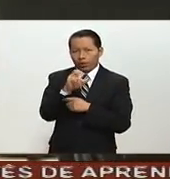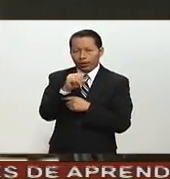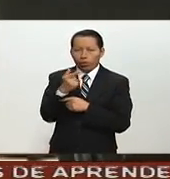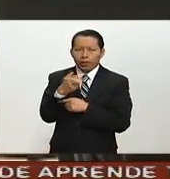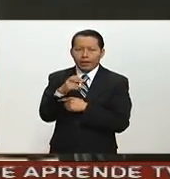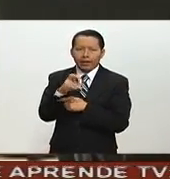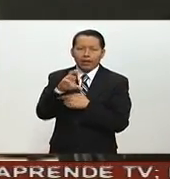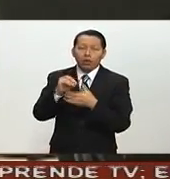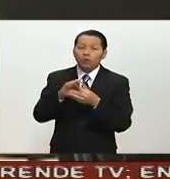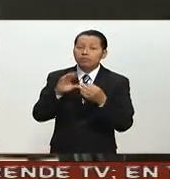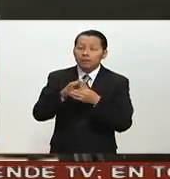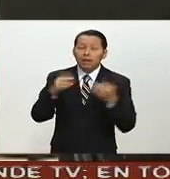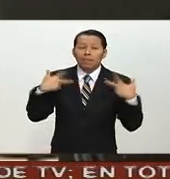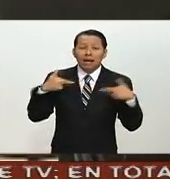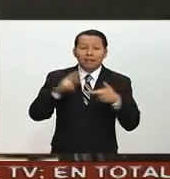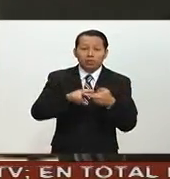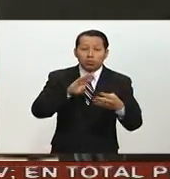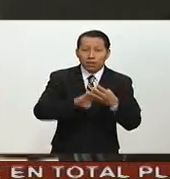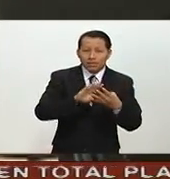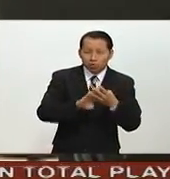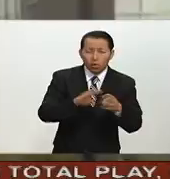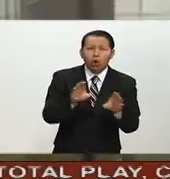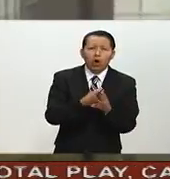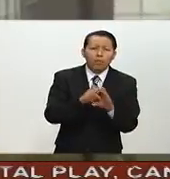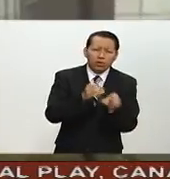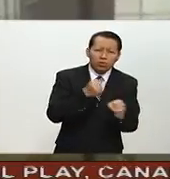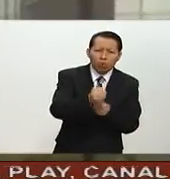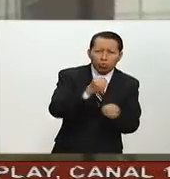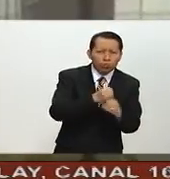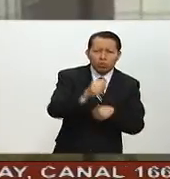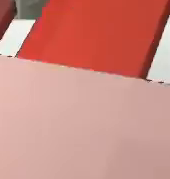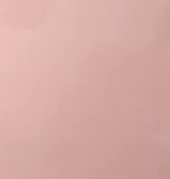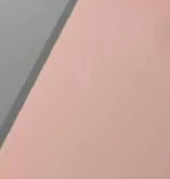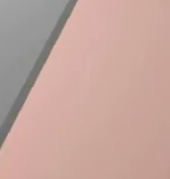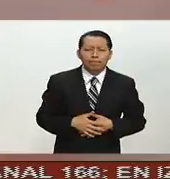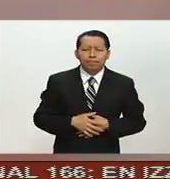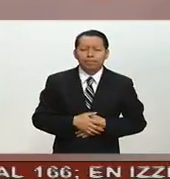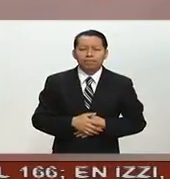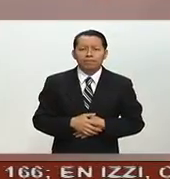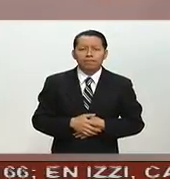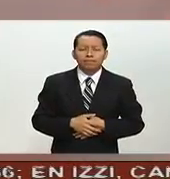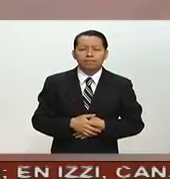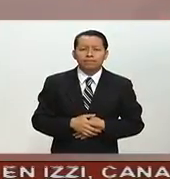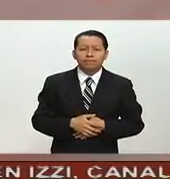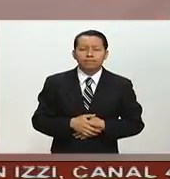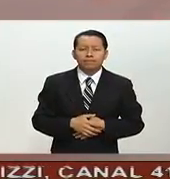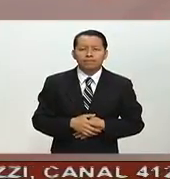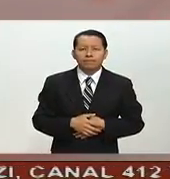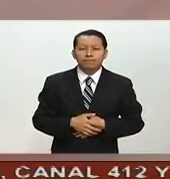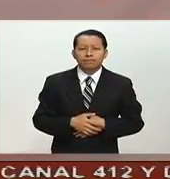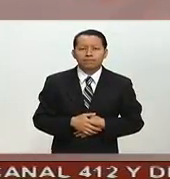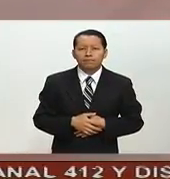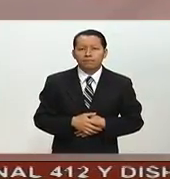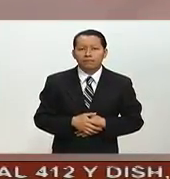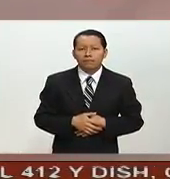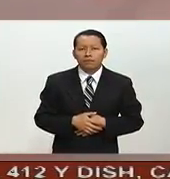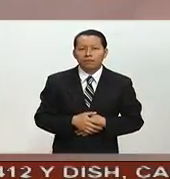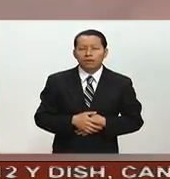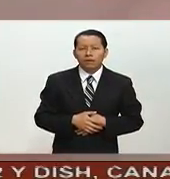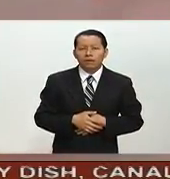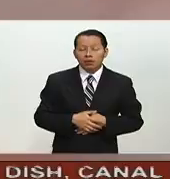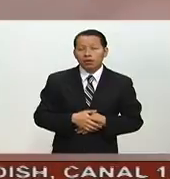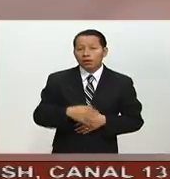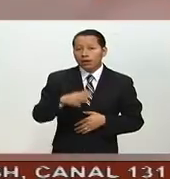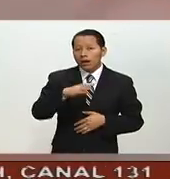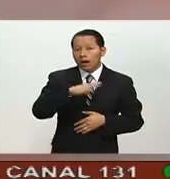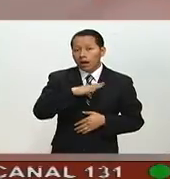maestros disidentes presos hayan sido torturados. Ni torturados, ni los